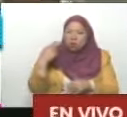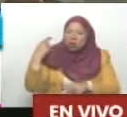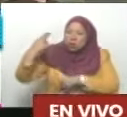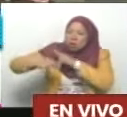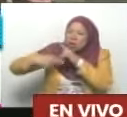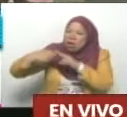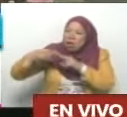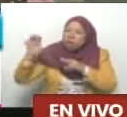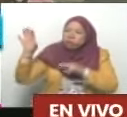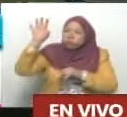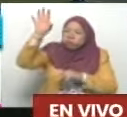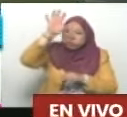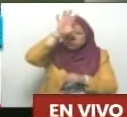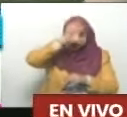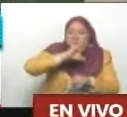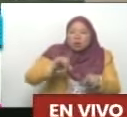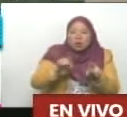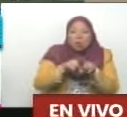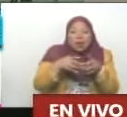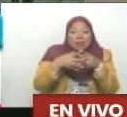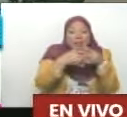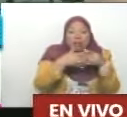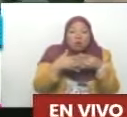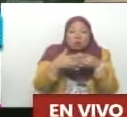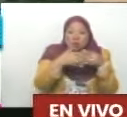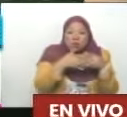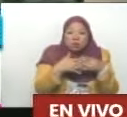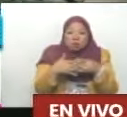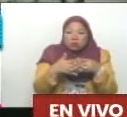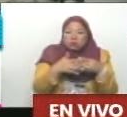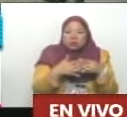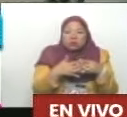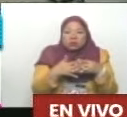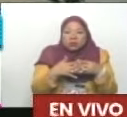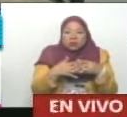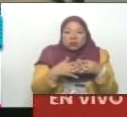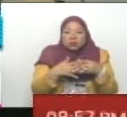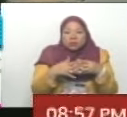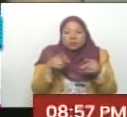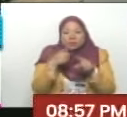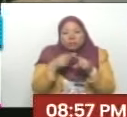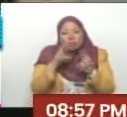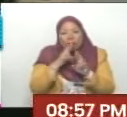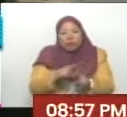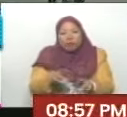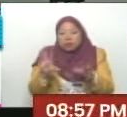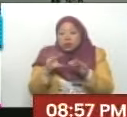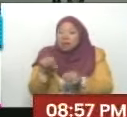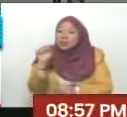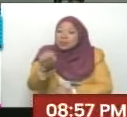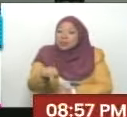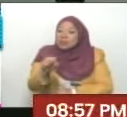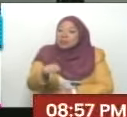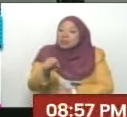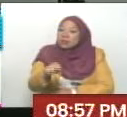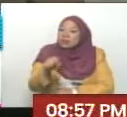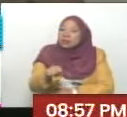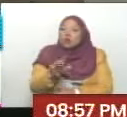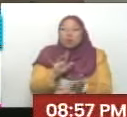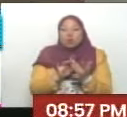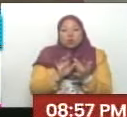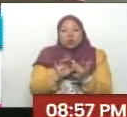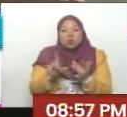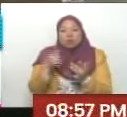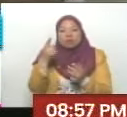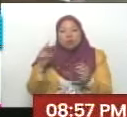espacio, como está haciendo el imperio norteamericano. ¿Qué más me cuenta, Gabriela? Sigue contando. Así es, presidente. Establecimos entonces el